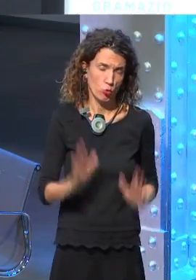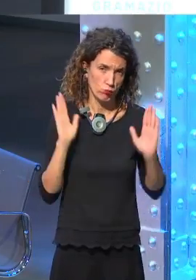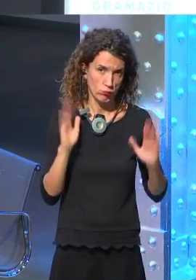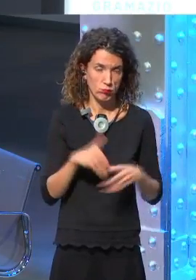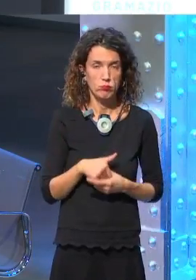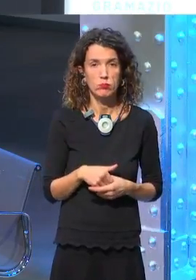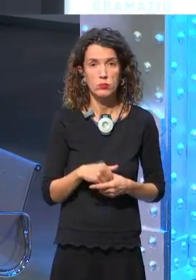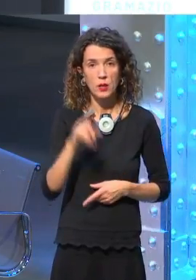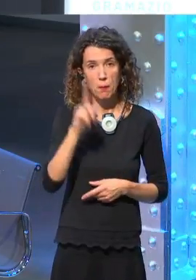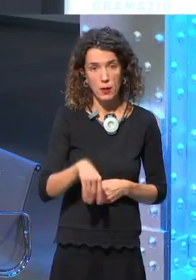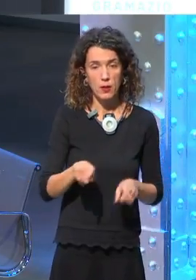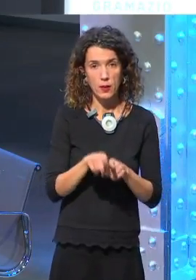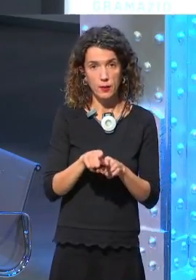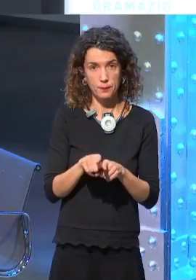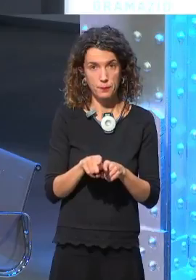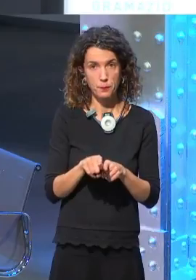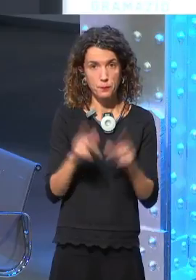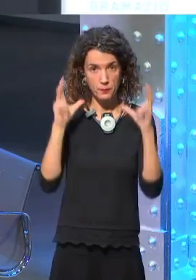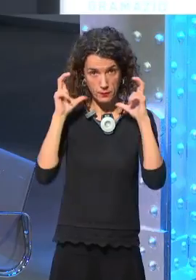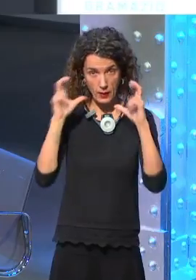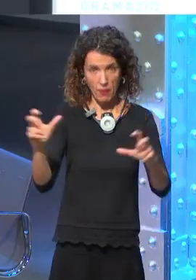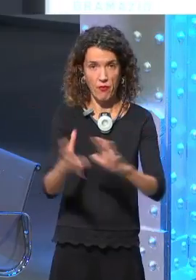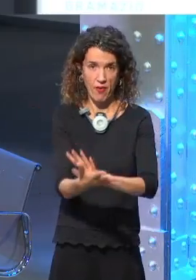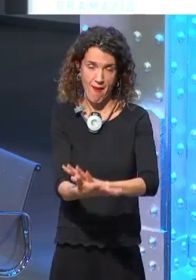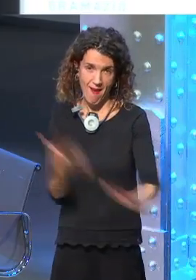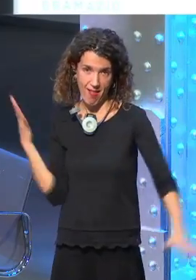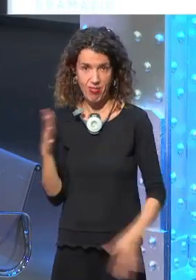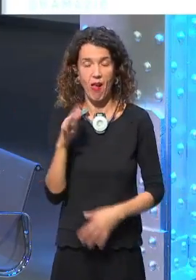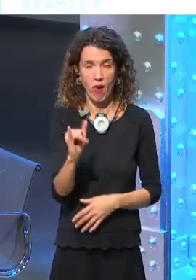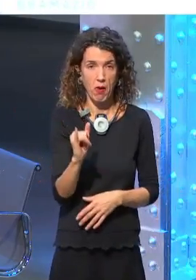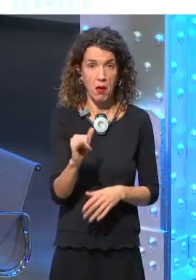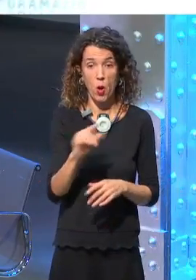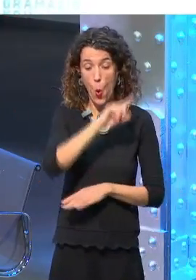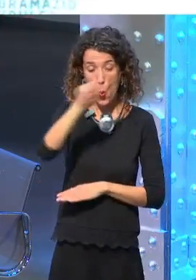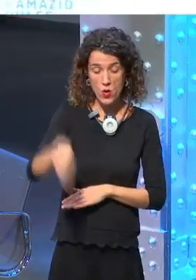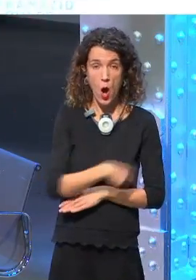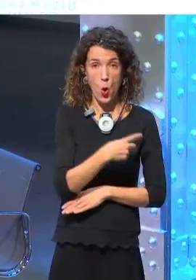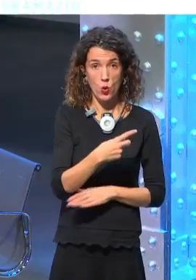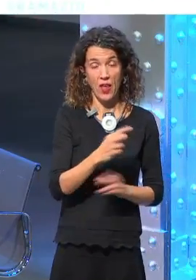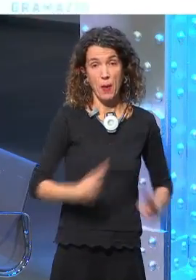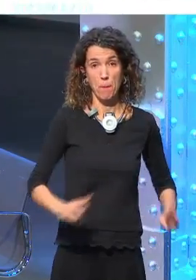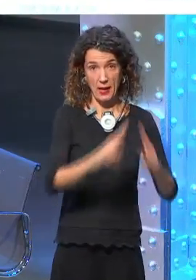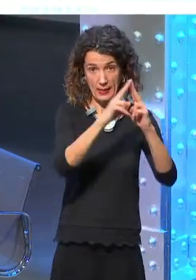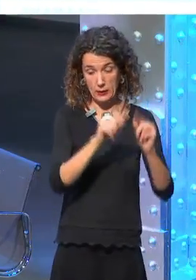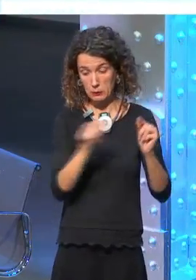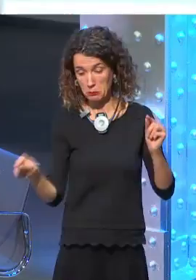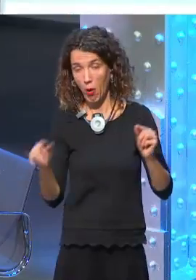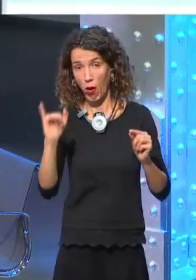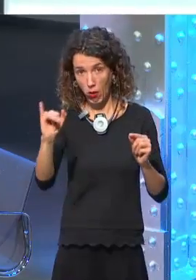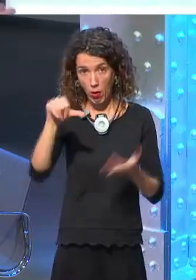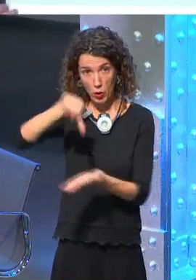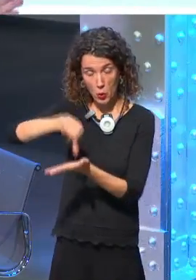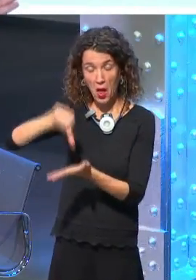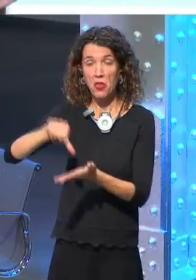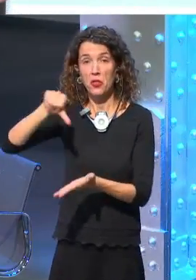y tiene una estación de tren de alta velocidad que está apenas a 1 hora de París. Así que sales de